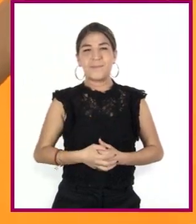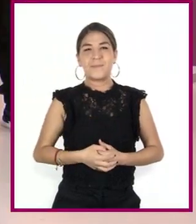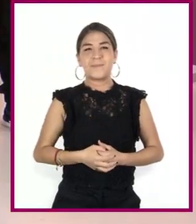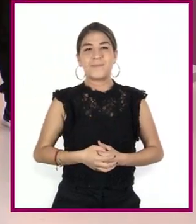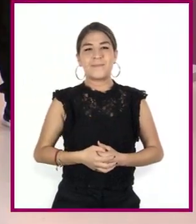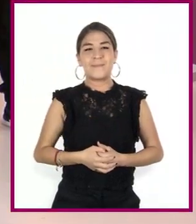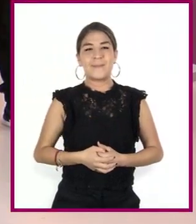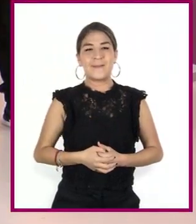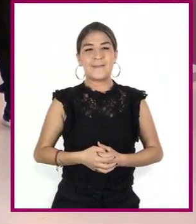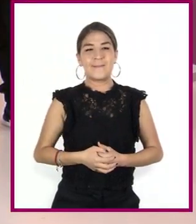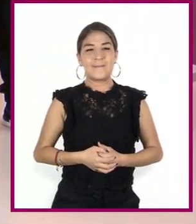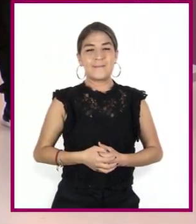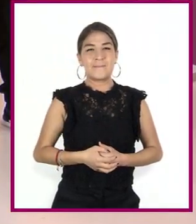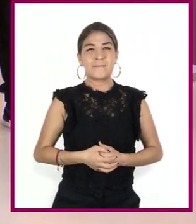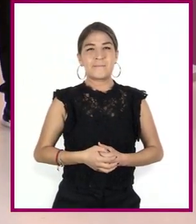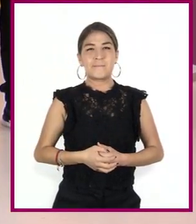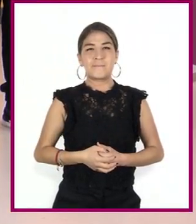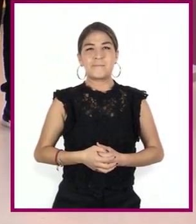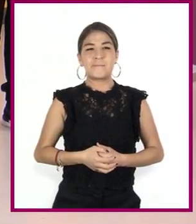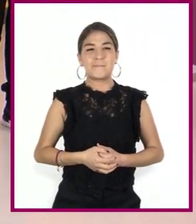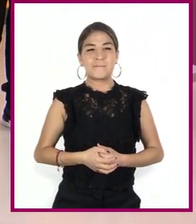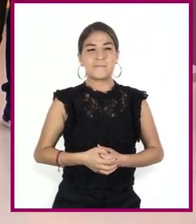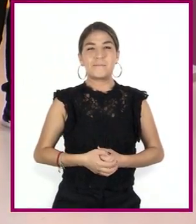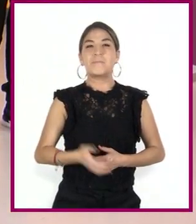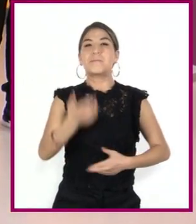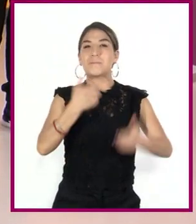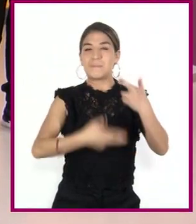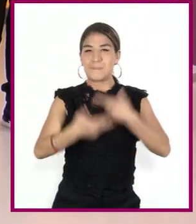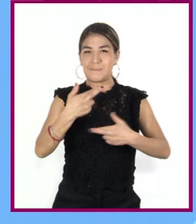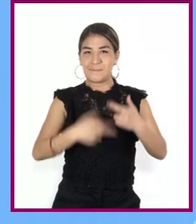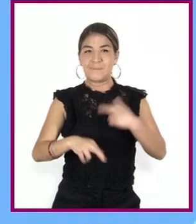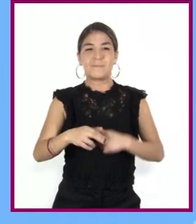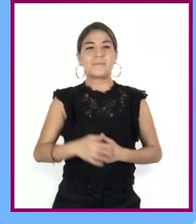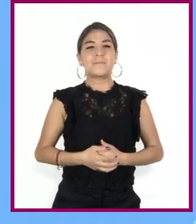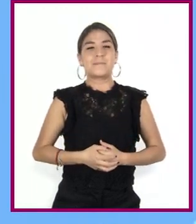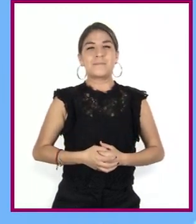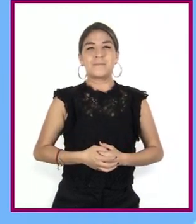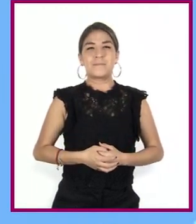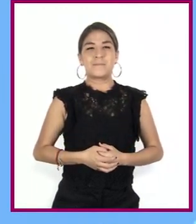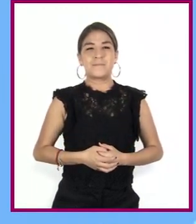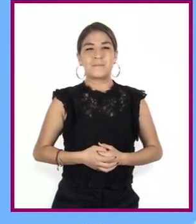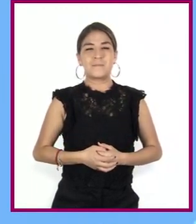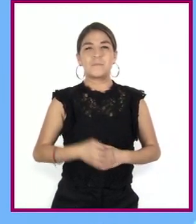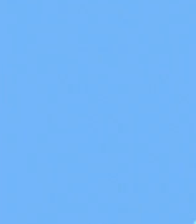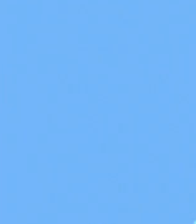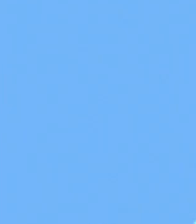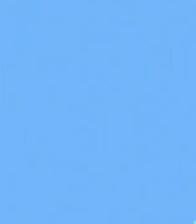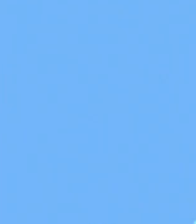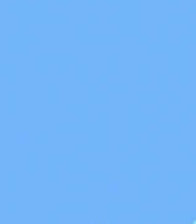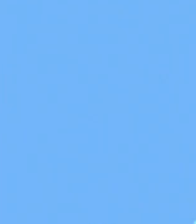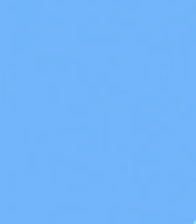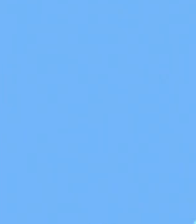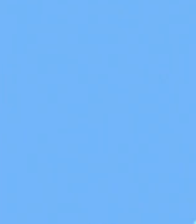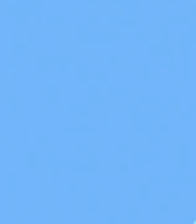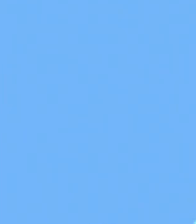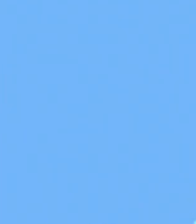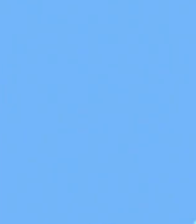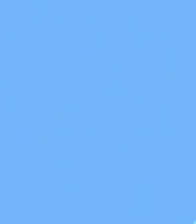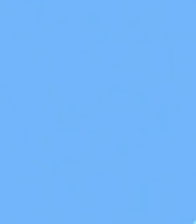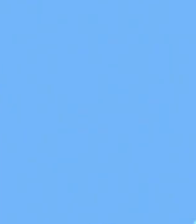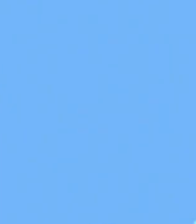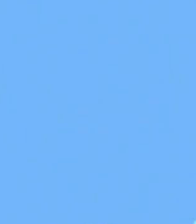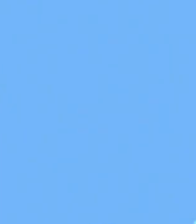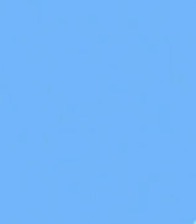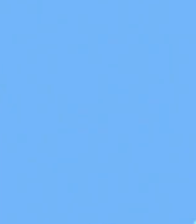otro lado. Regresamos al centro. Y los materiales que utilizaremos para la siguiente